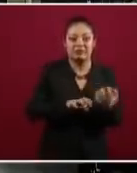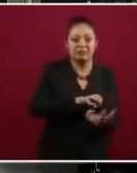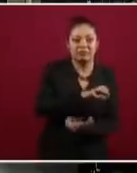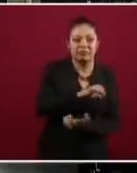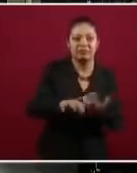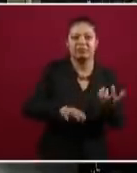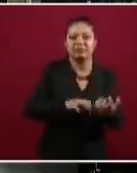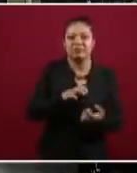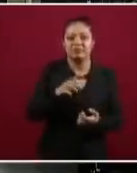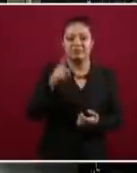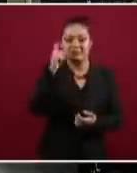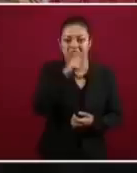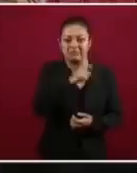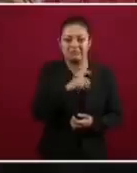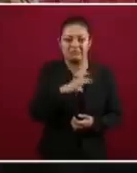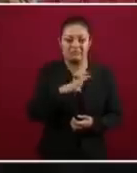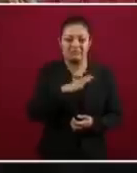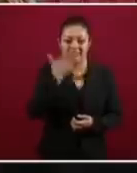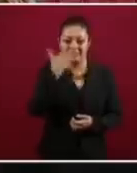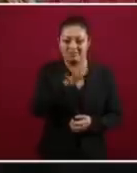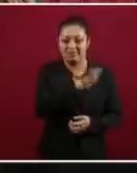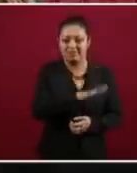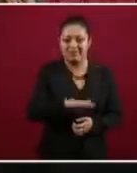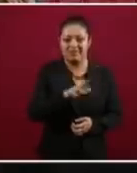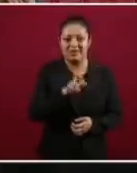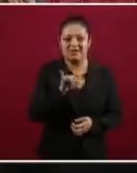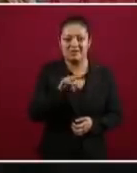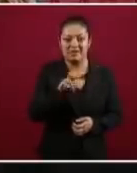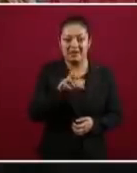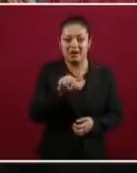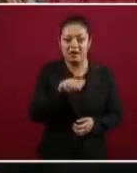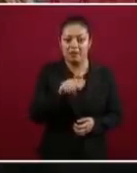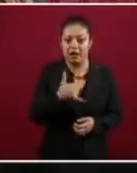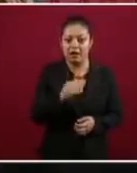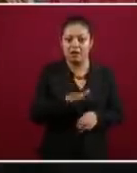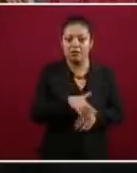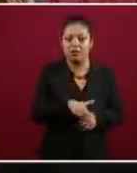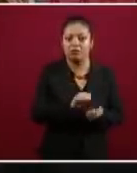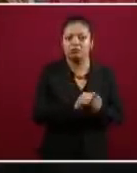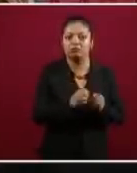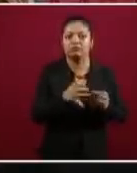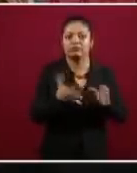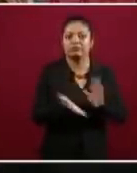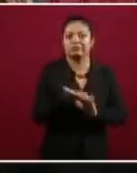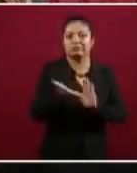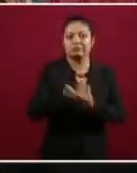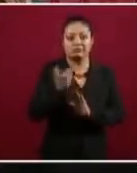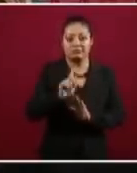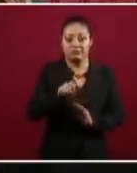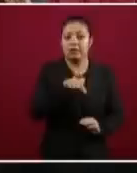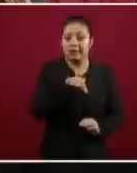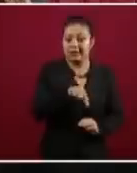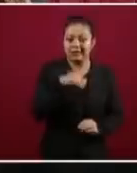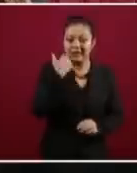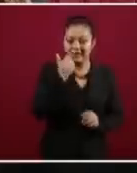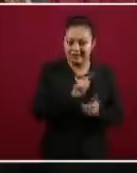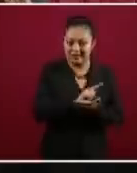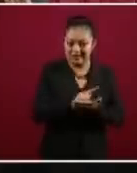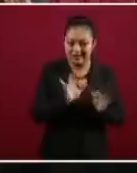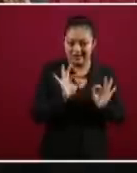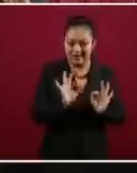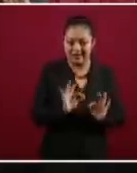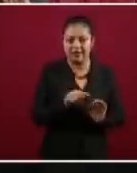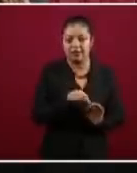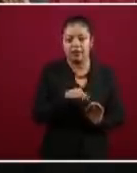que han pasado en la Riviera Maya conforme al crecimiento urbano. Entonces, en Bacalar estamos trabajando con tres ejidos para ver dónde está la opción